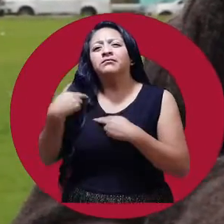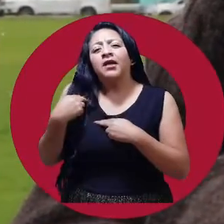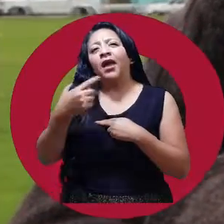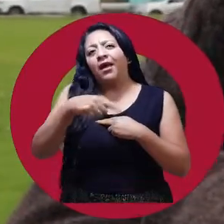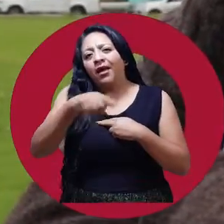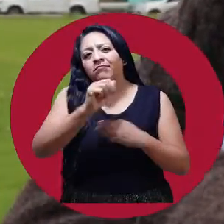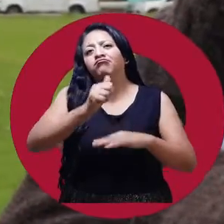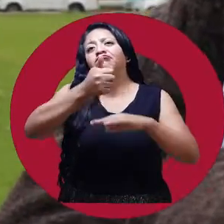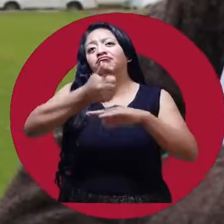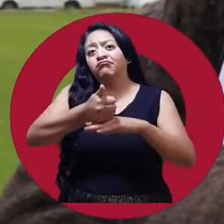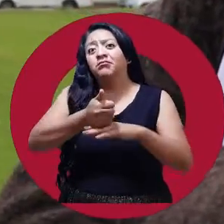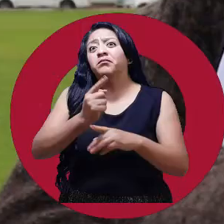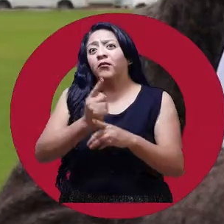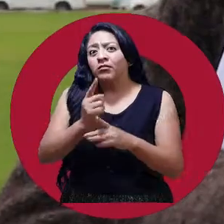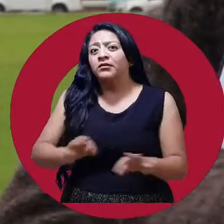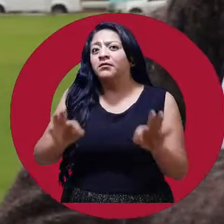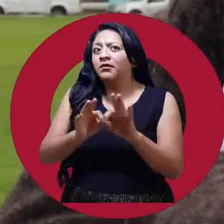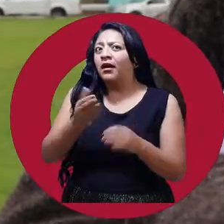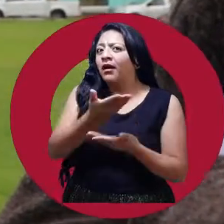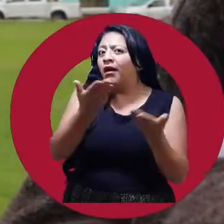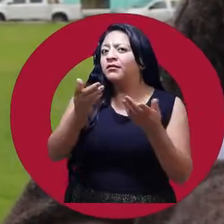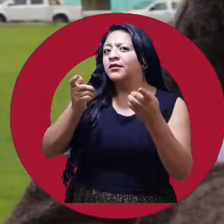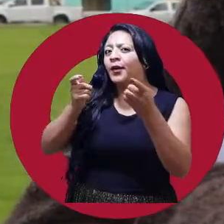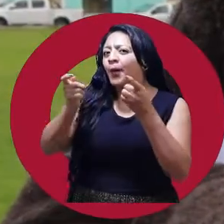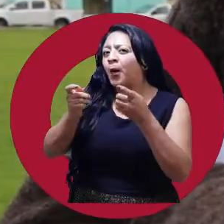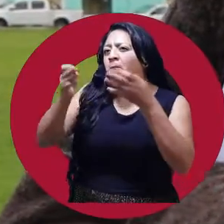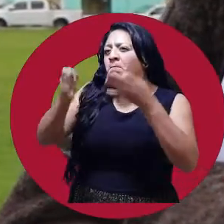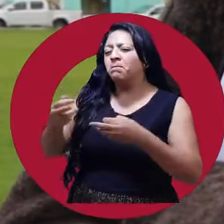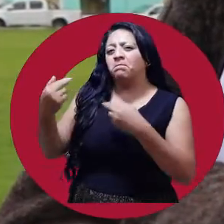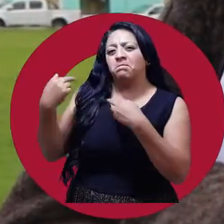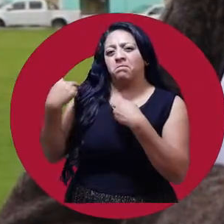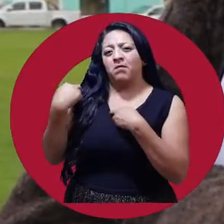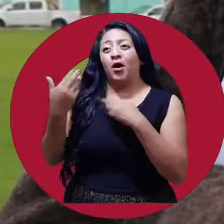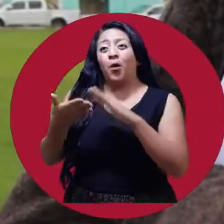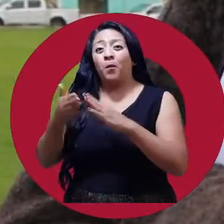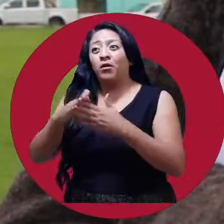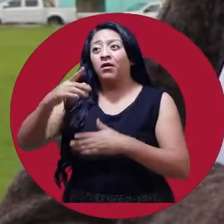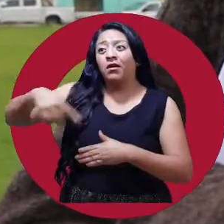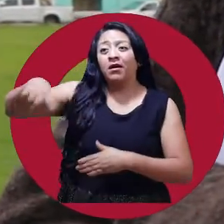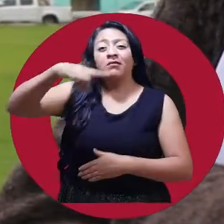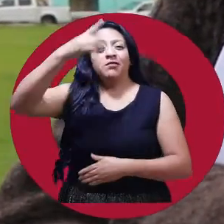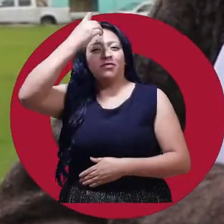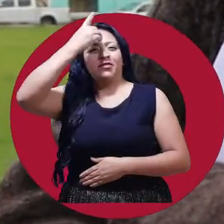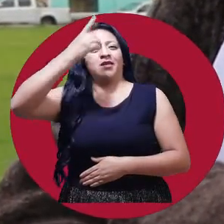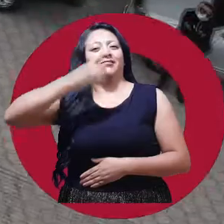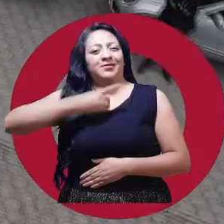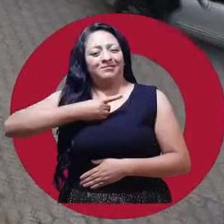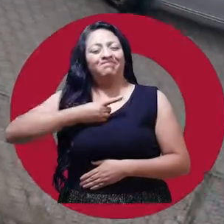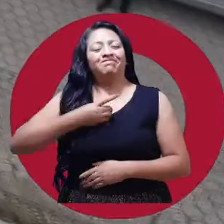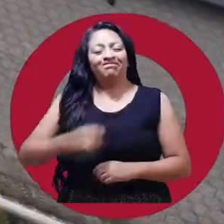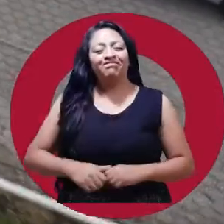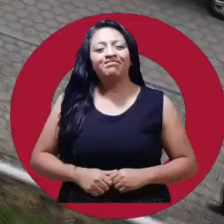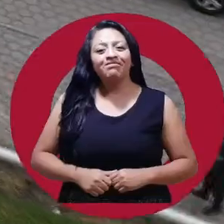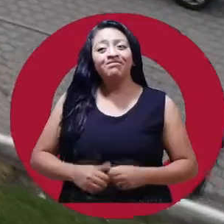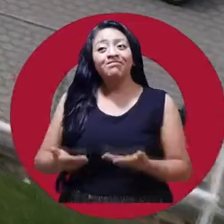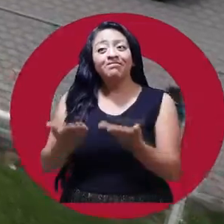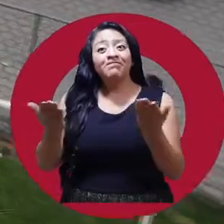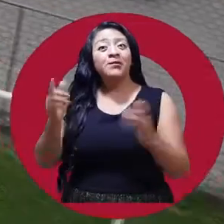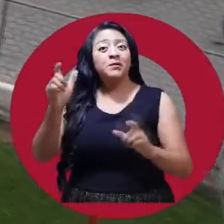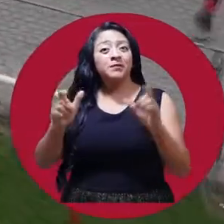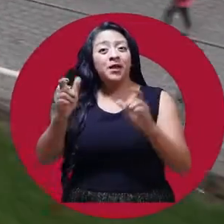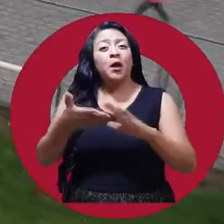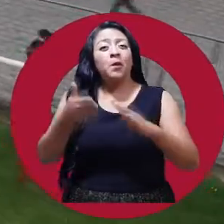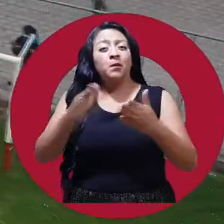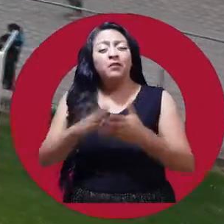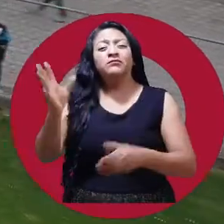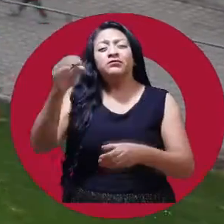El cabildo. Pero al mismo tiempo controla para que se cumpla con lo que la comunidad ha decidido en este tema. Los moradores y por ende sus